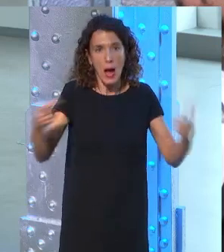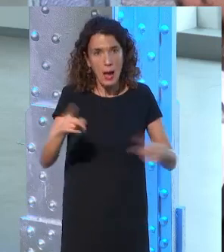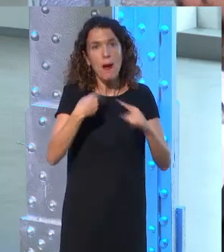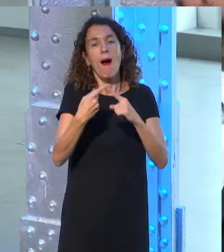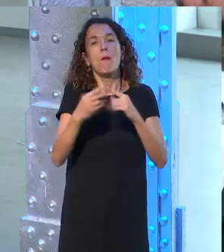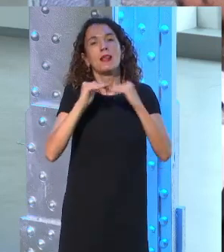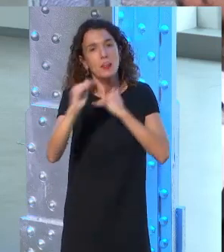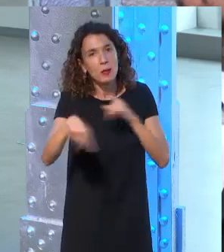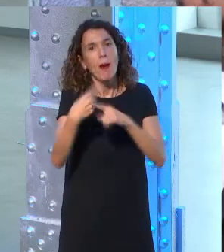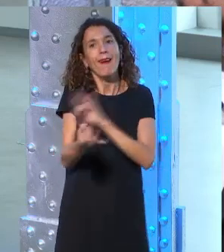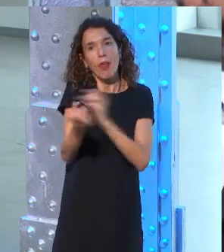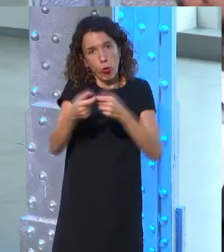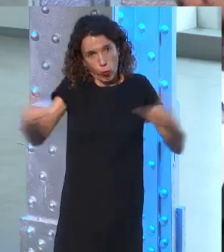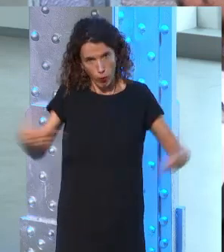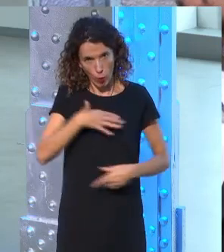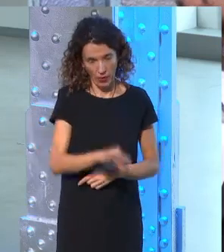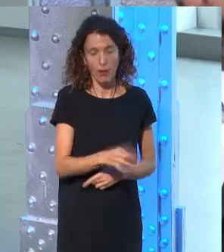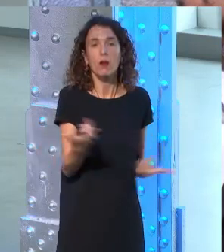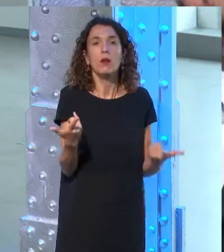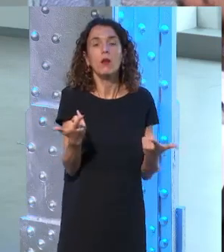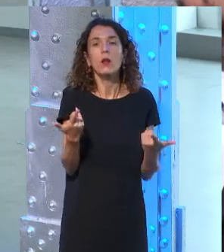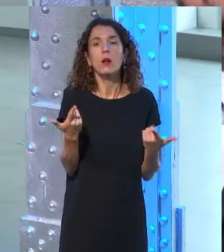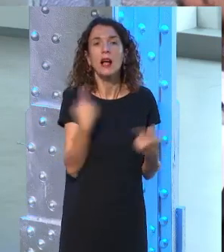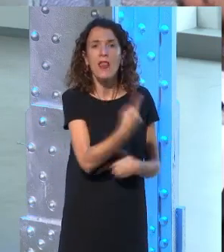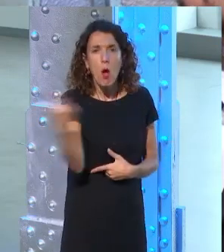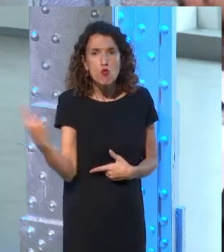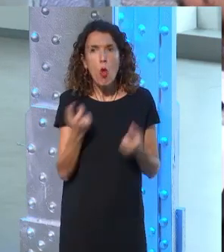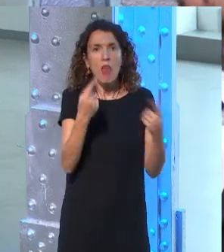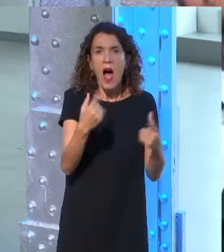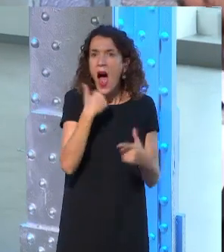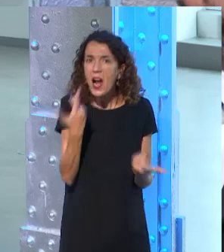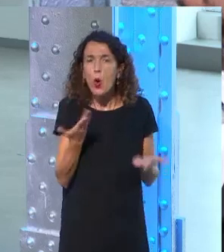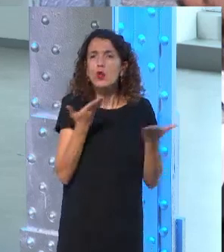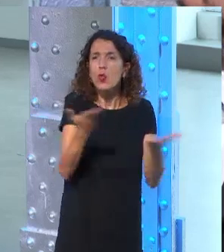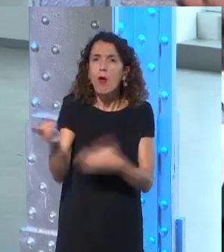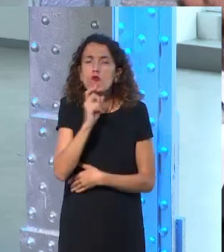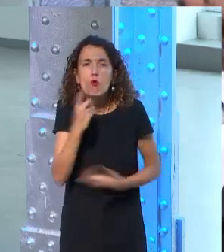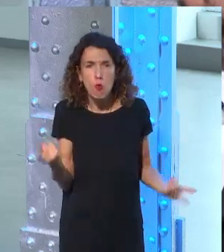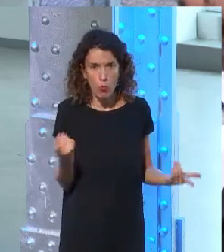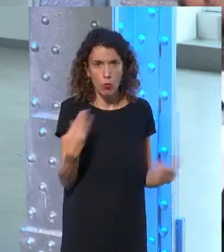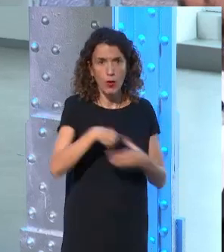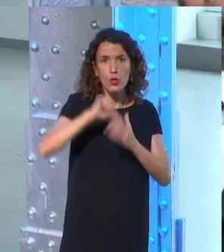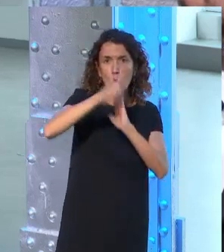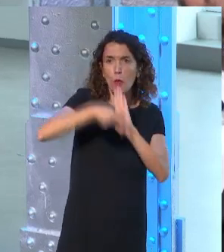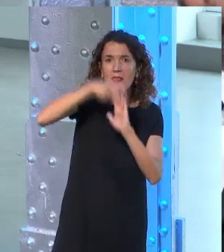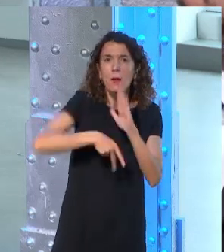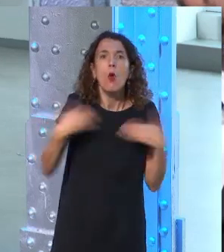su creación. ¿Cómo podemos contribuir cada uno? ¿Dentro de qué marco